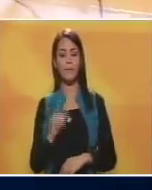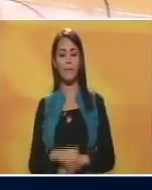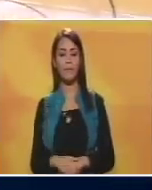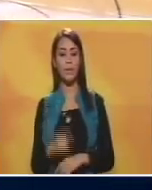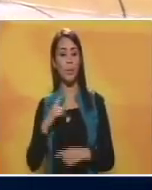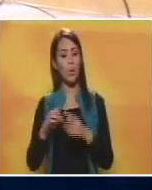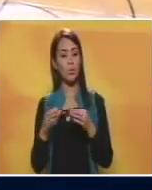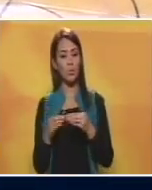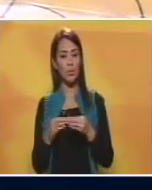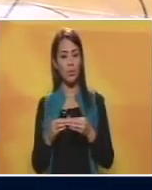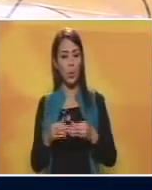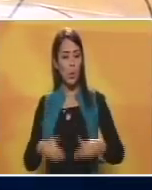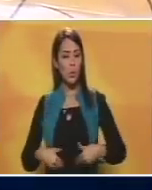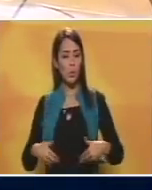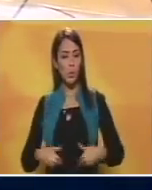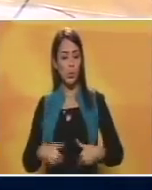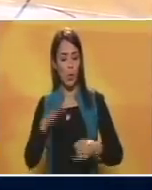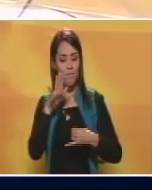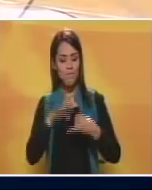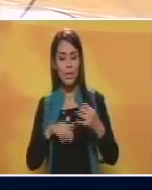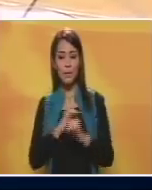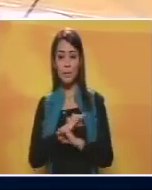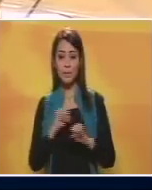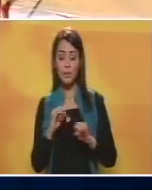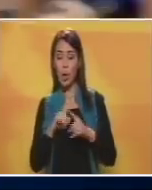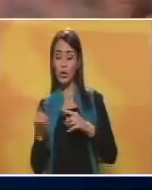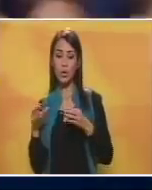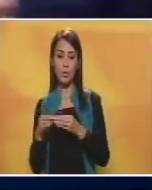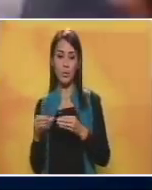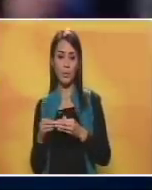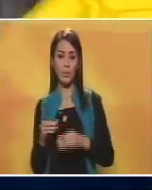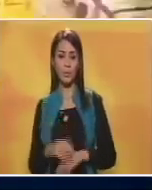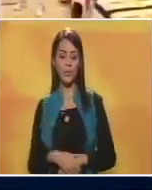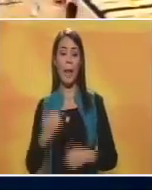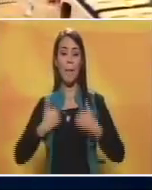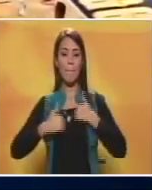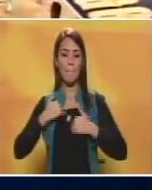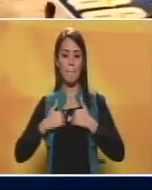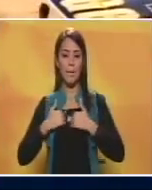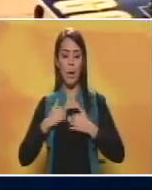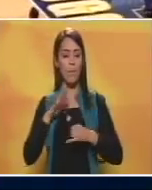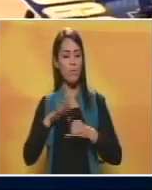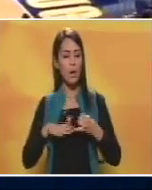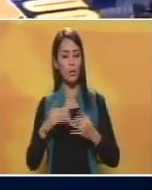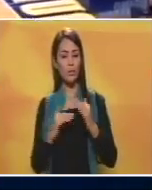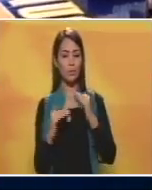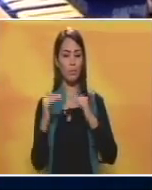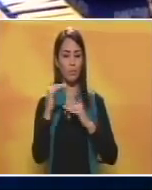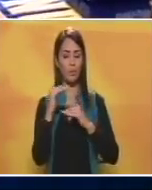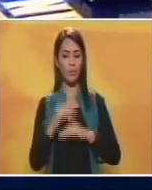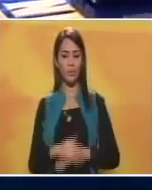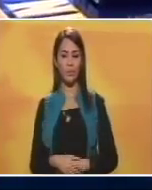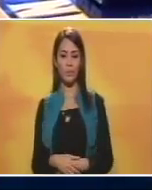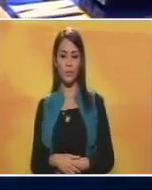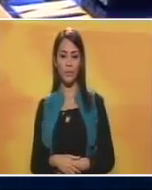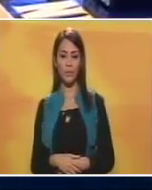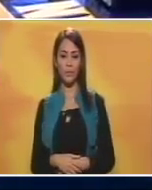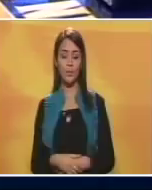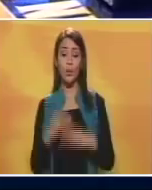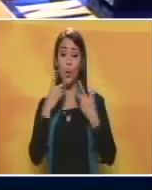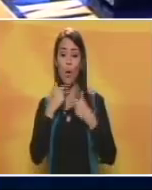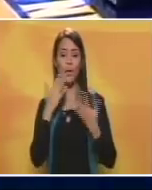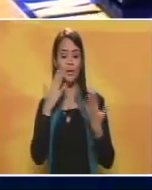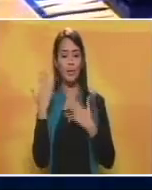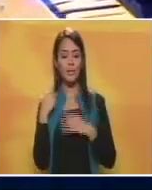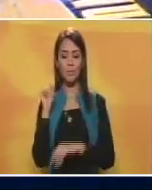Denver han forzado una finalísima contra los Timberwolves de Minnesota el miércoles por el último cupo a postemporada. Los de Colorado